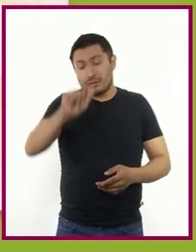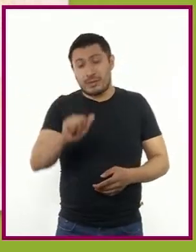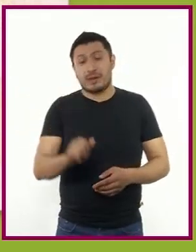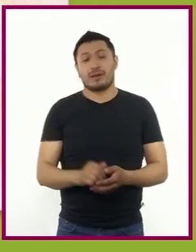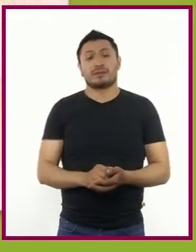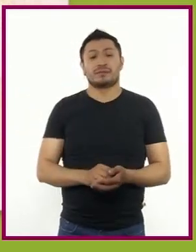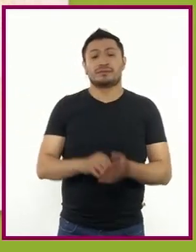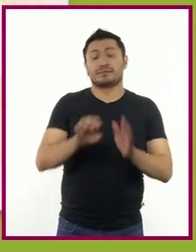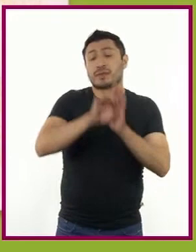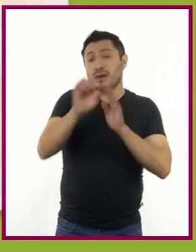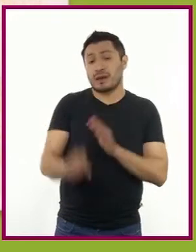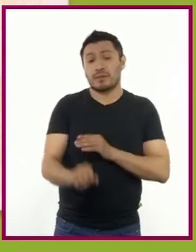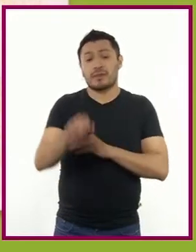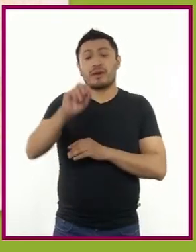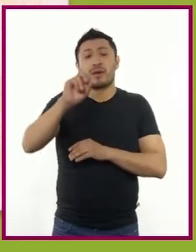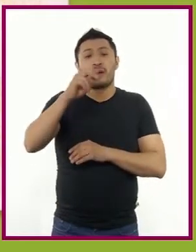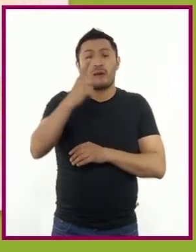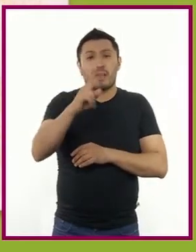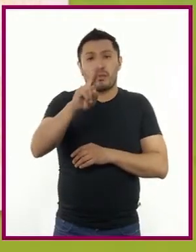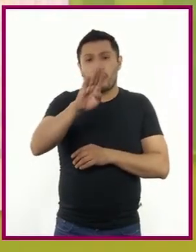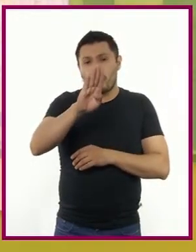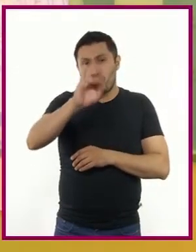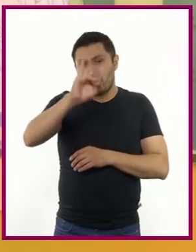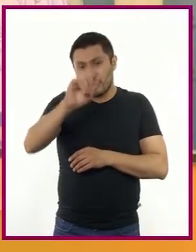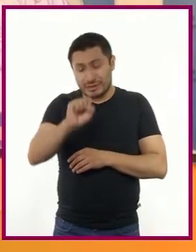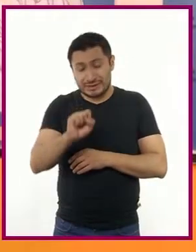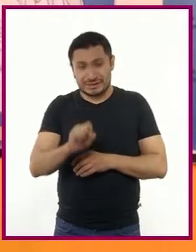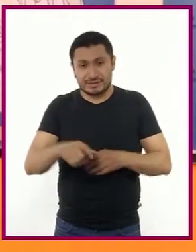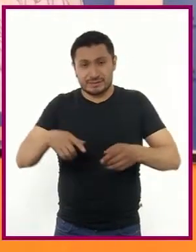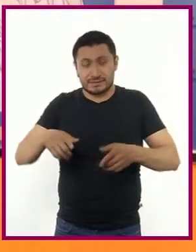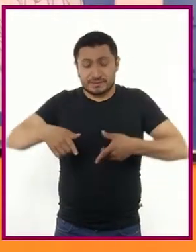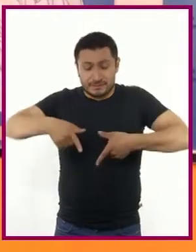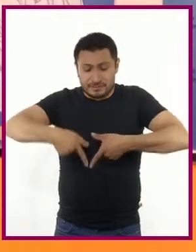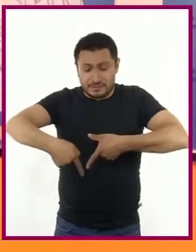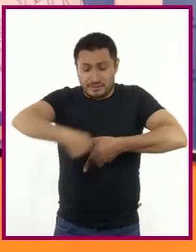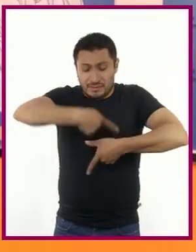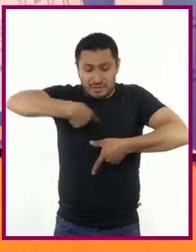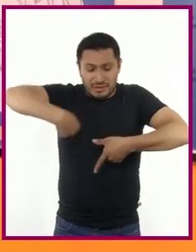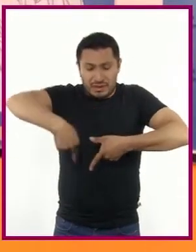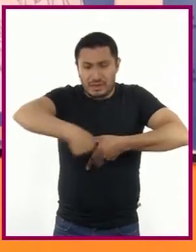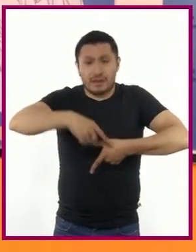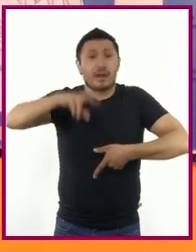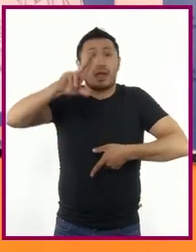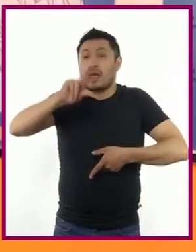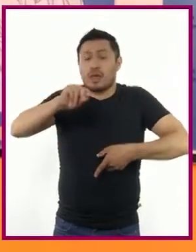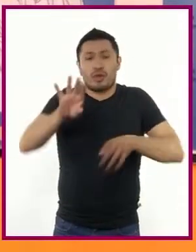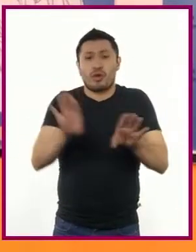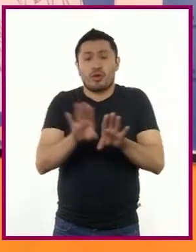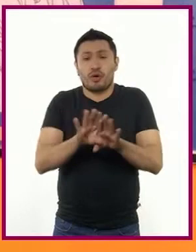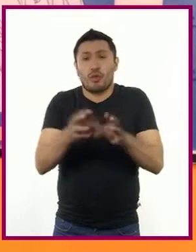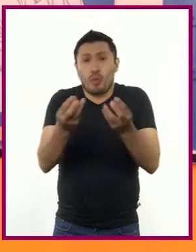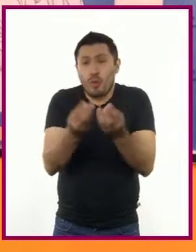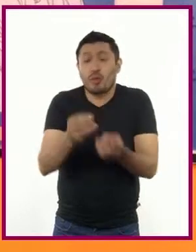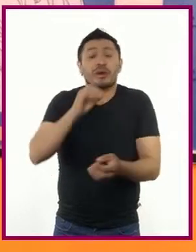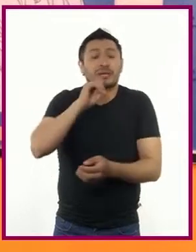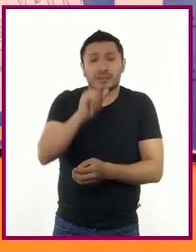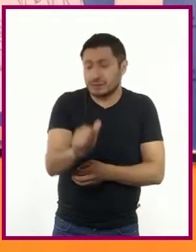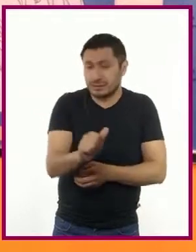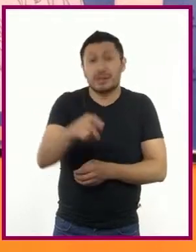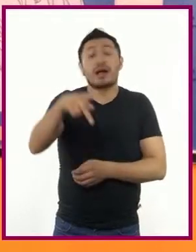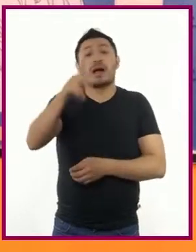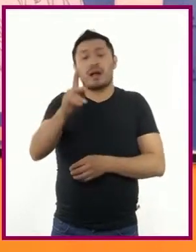pubis, que es una zona grasa y redondeada. No es un órgano genital, pero sirve de guía para ubicar los